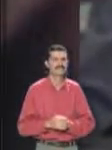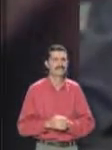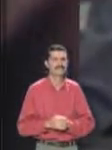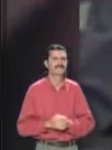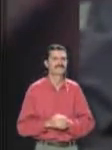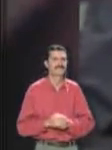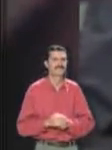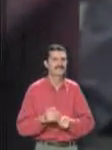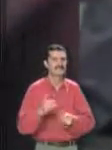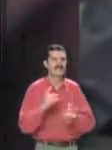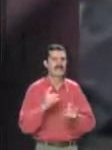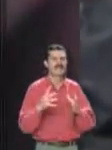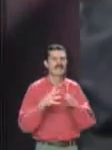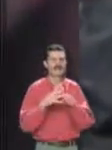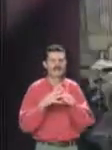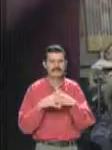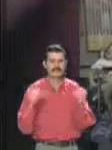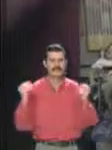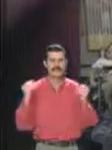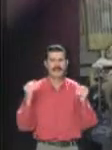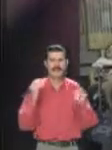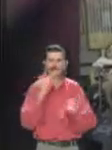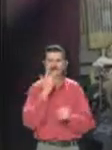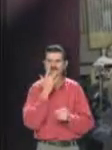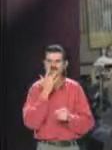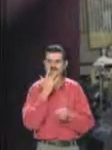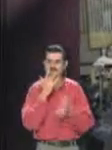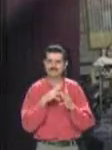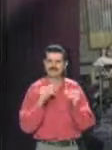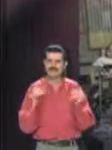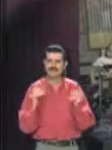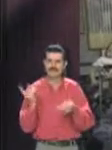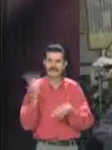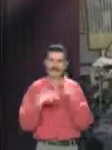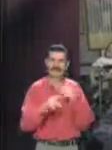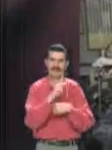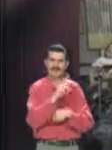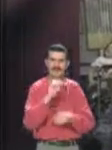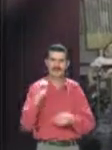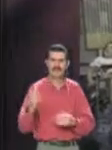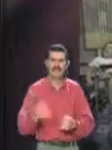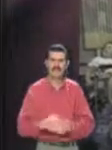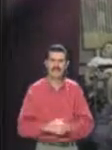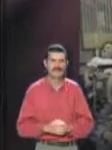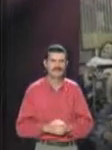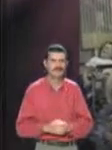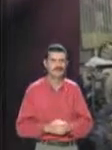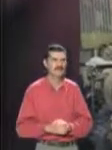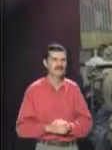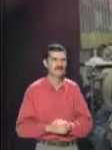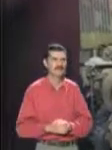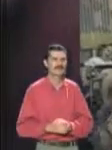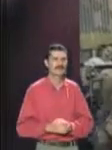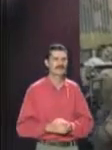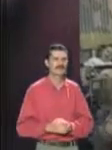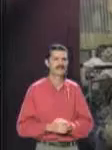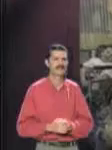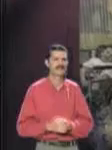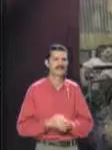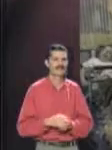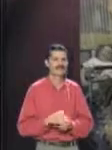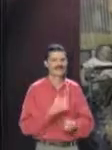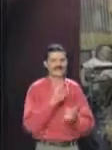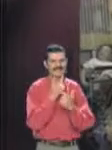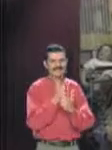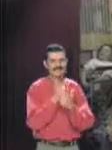¡Puk! ¡Que desaparezca el sapo y aparezca Puk! ¡Parece!